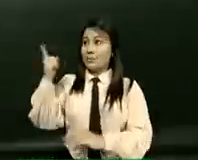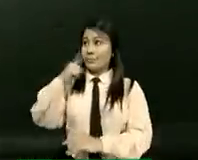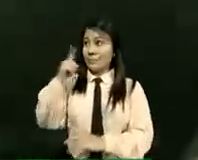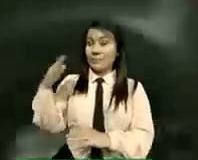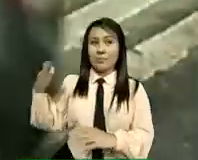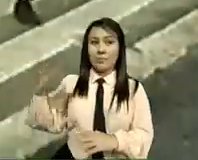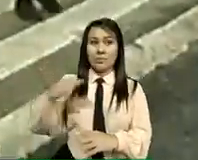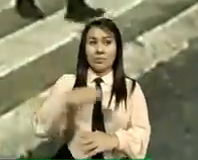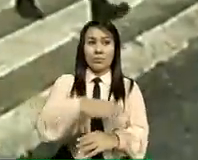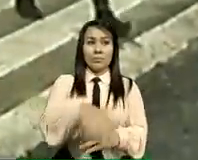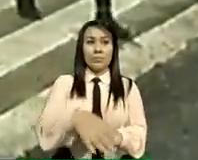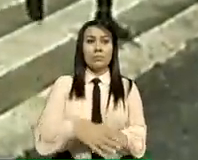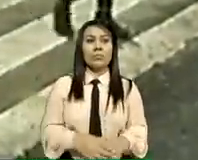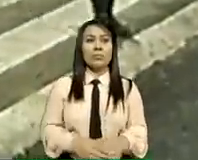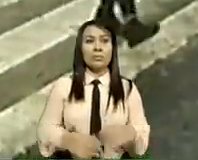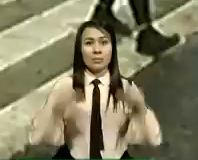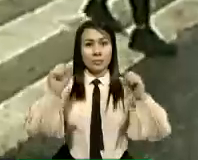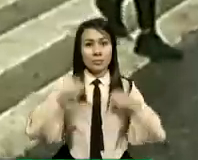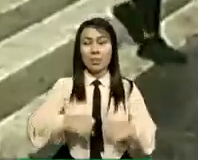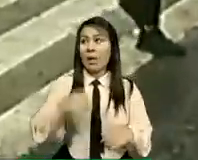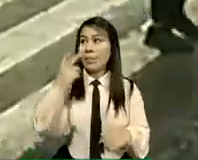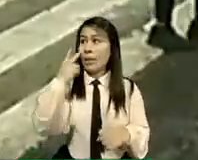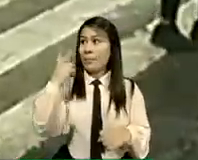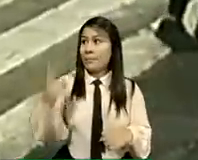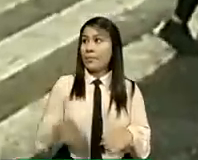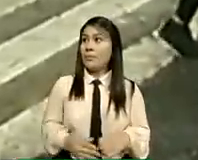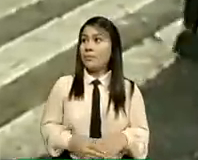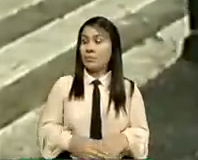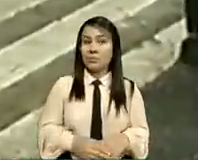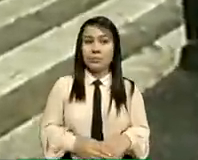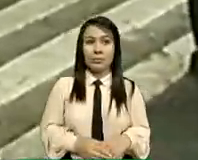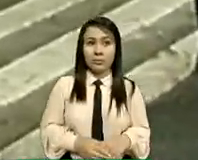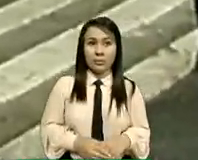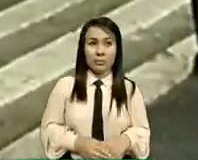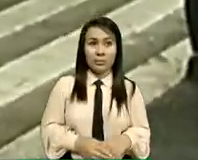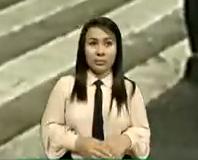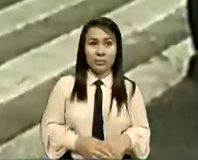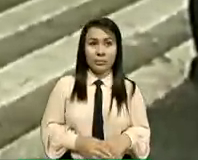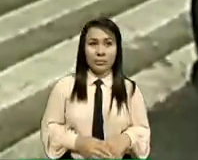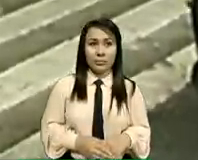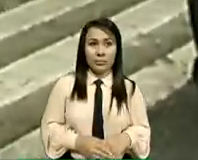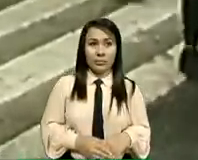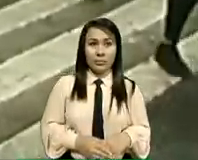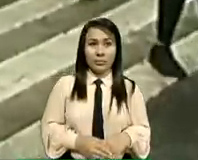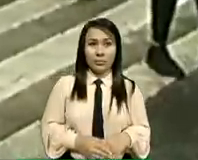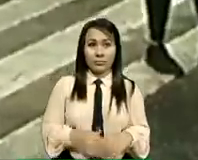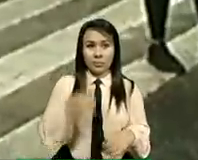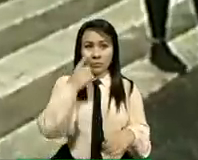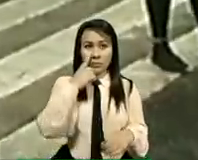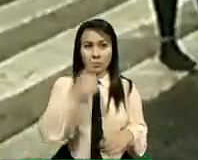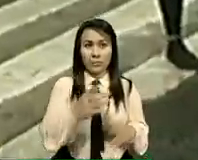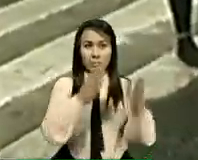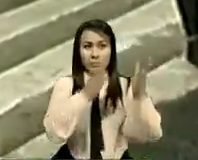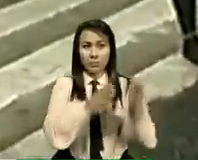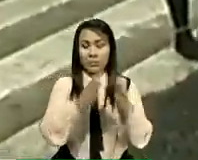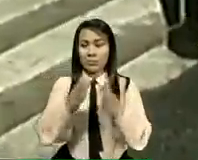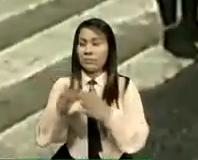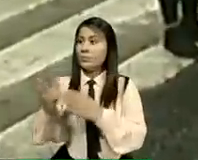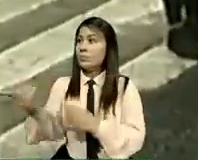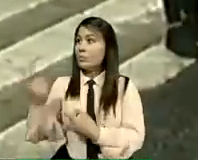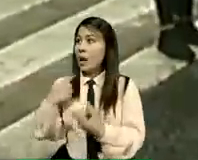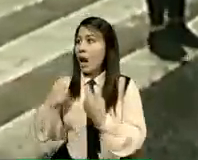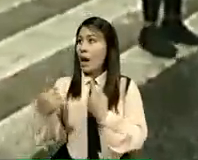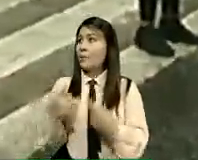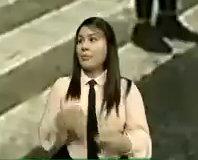para evitar congestionamientos en la avenida Quito. Continúa lloviznando en el centro de Guayaquil y en